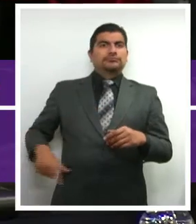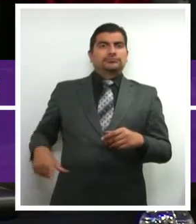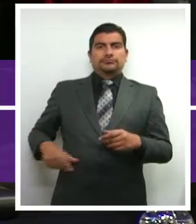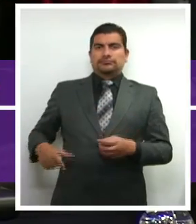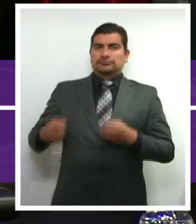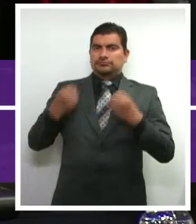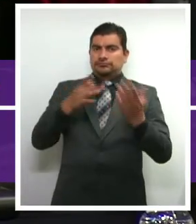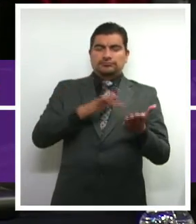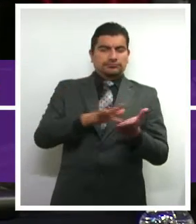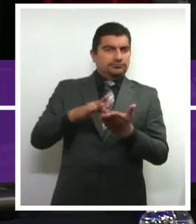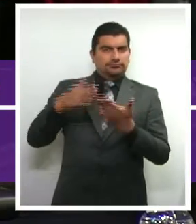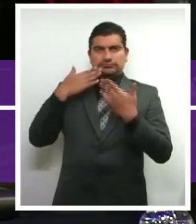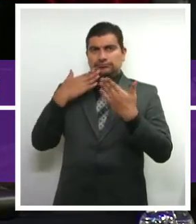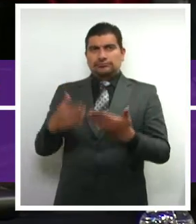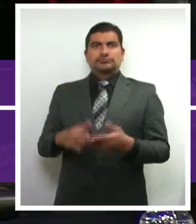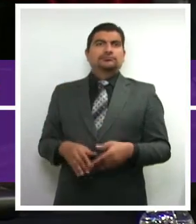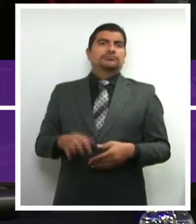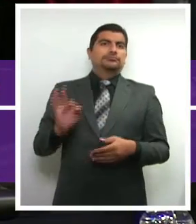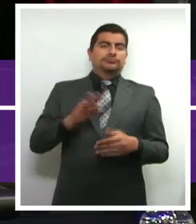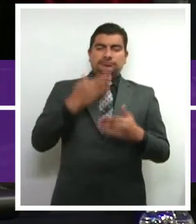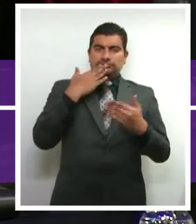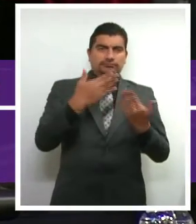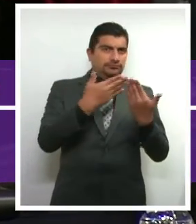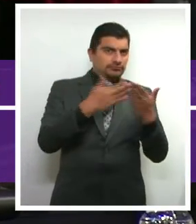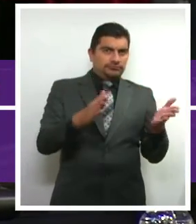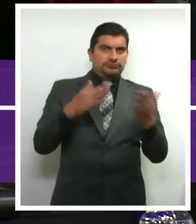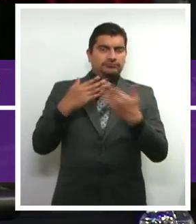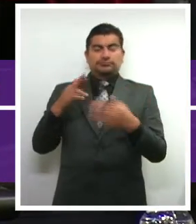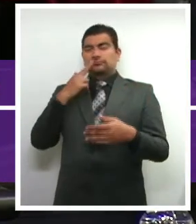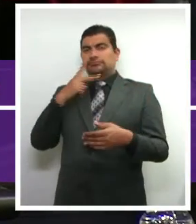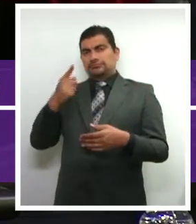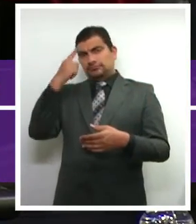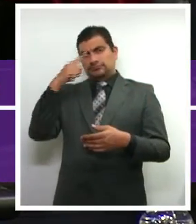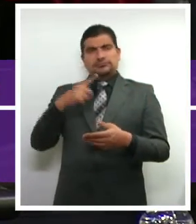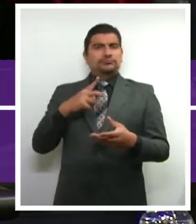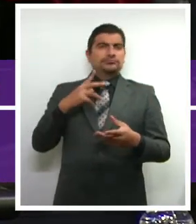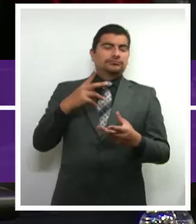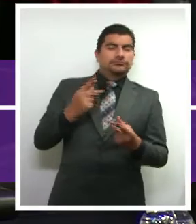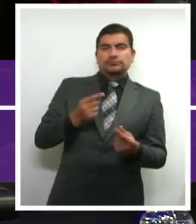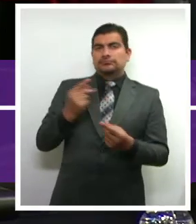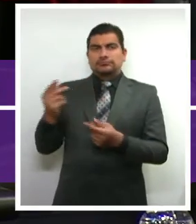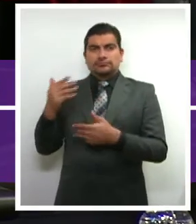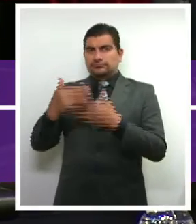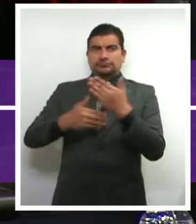cuentas, sean más abiertos y mejoren su capacidad de respuesta.